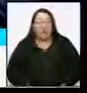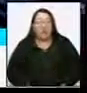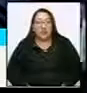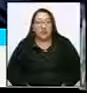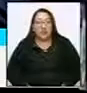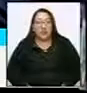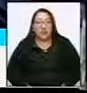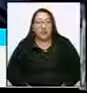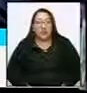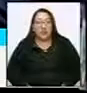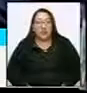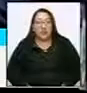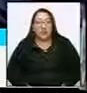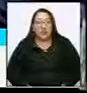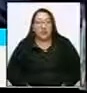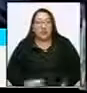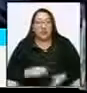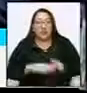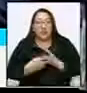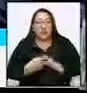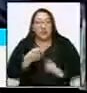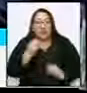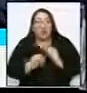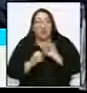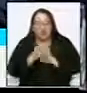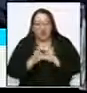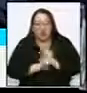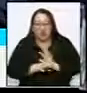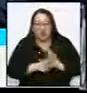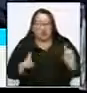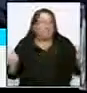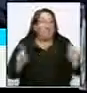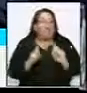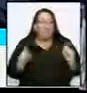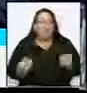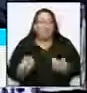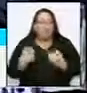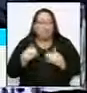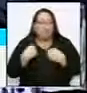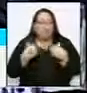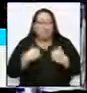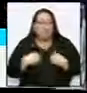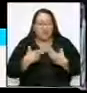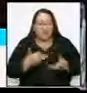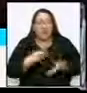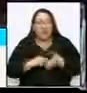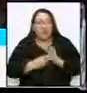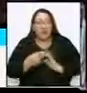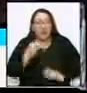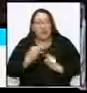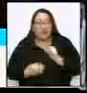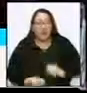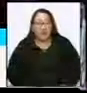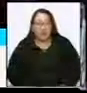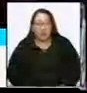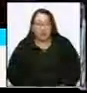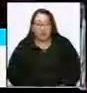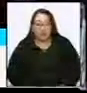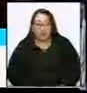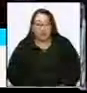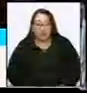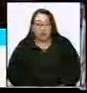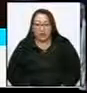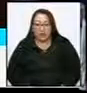una competencia de reforma constitucional que no le corresponde y que podría muy bien ameritar